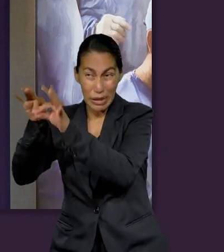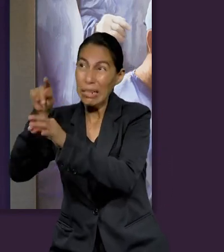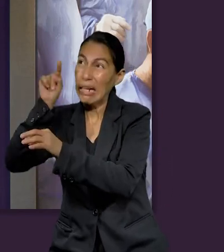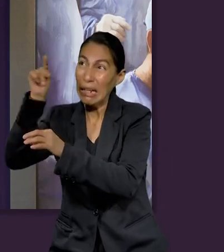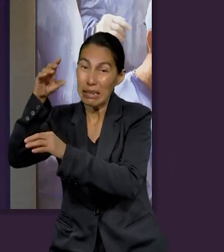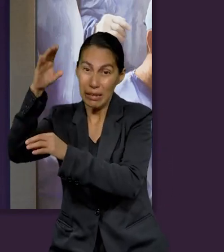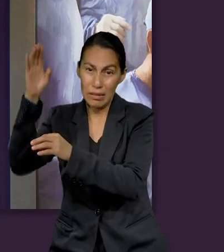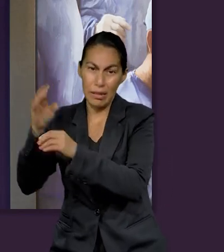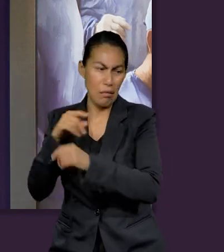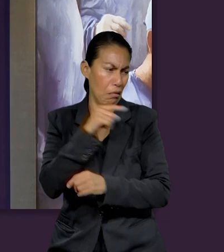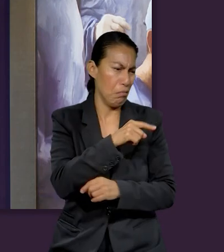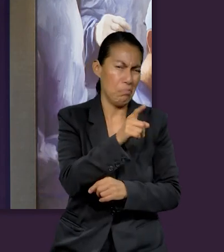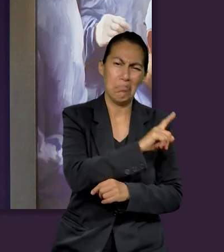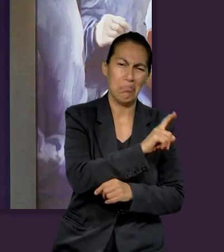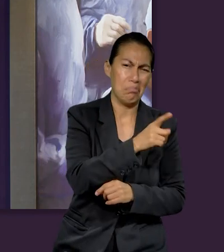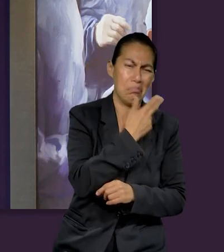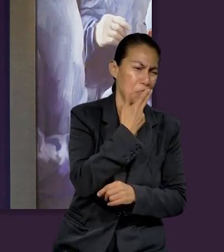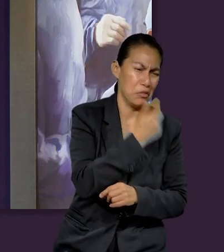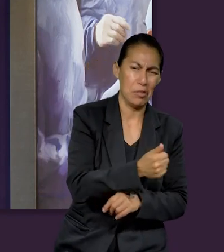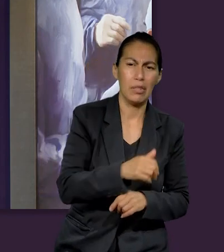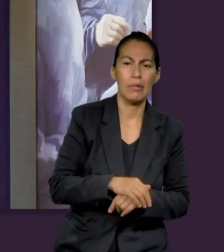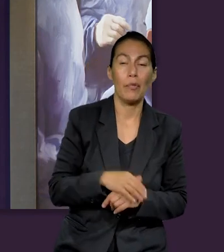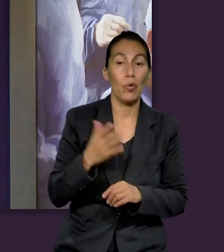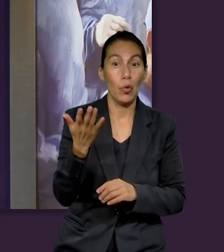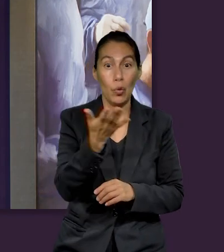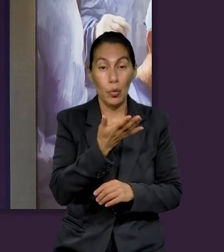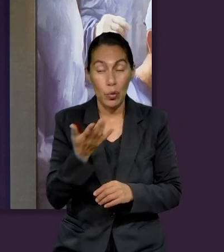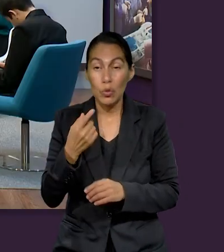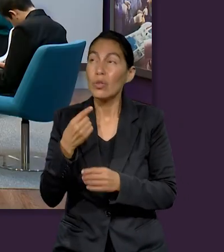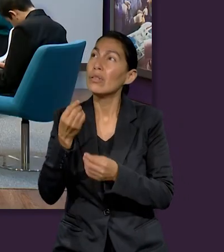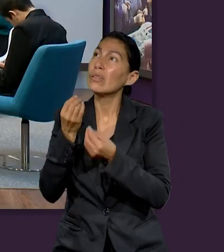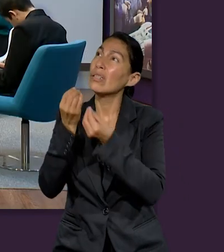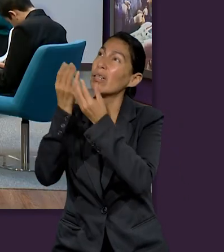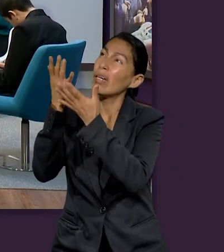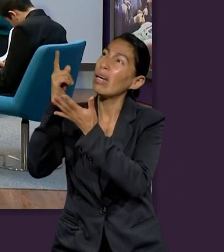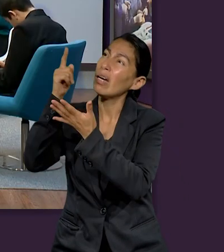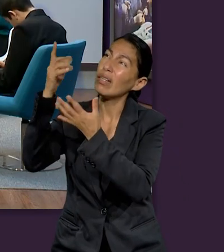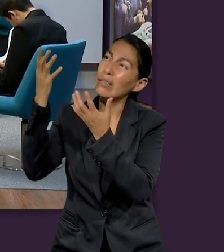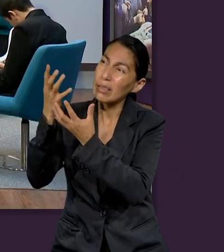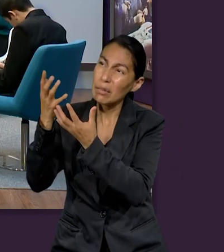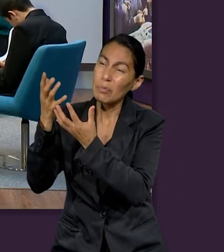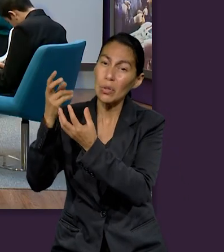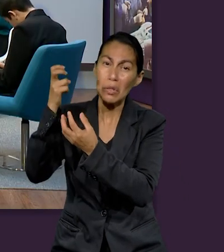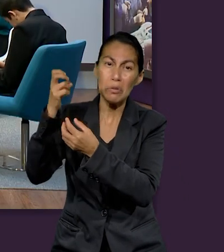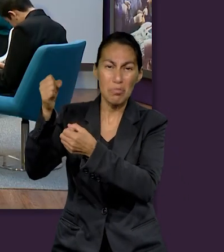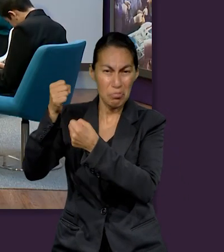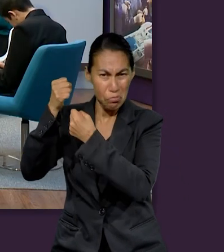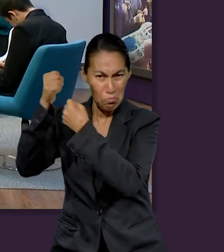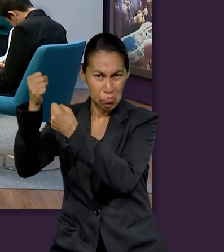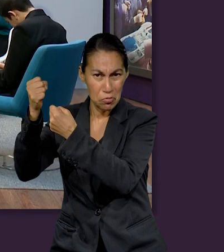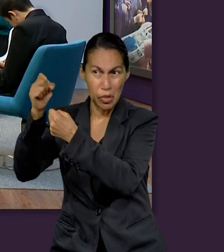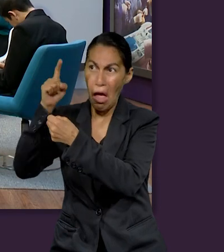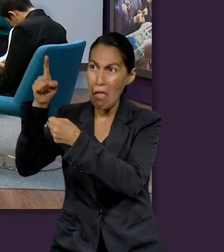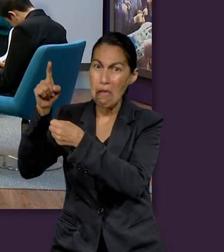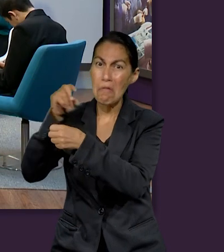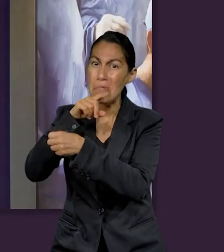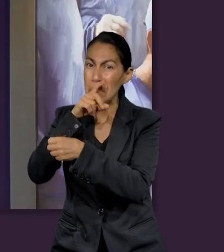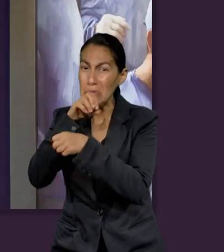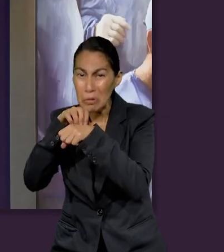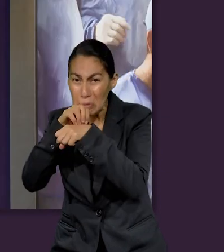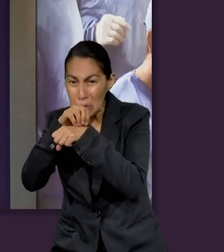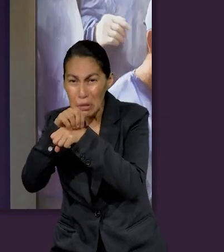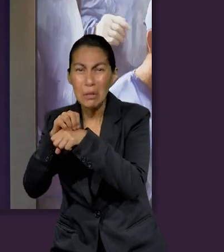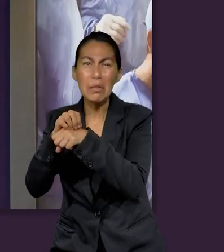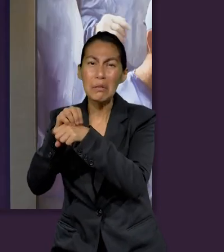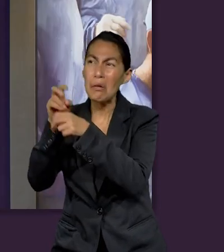eternos los que veremos cuando Cristo venga dice todo lo que depositamos arriba está asegurado contra el desastre y la pérdida y